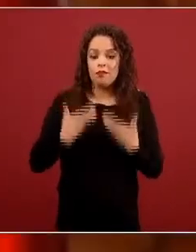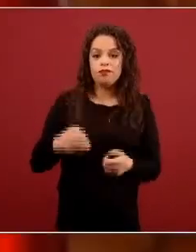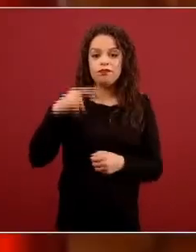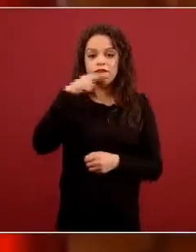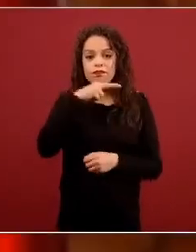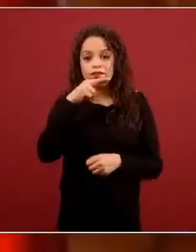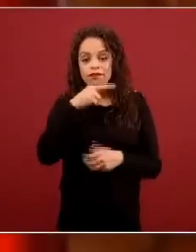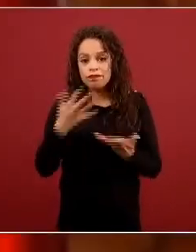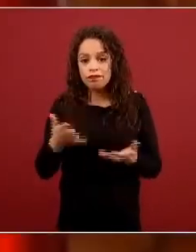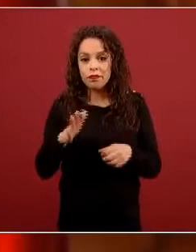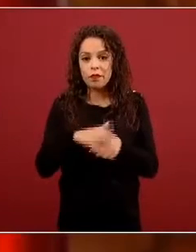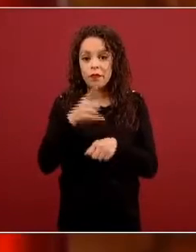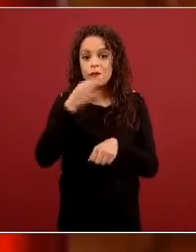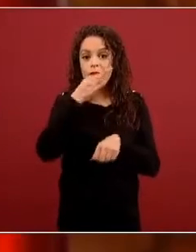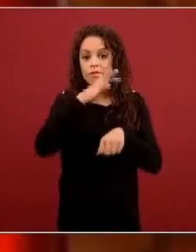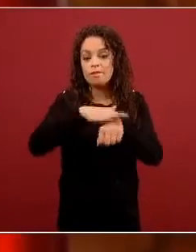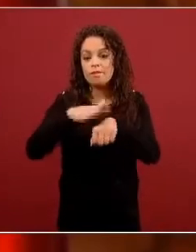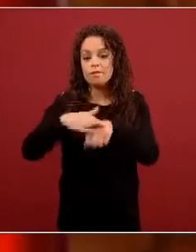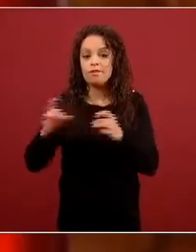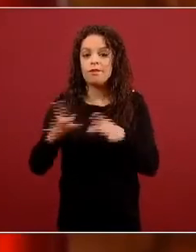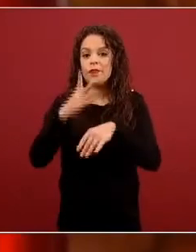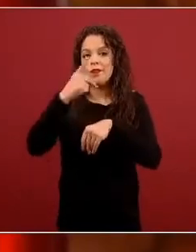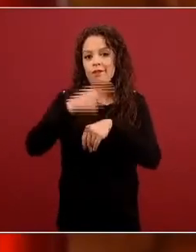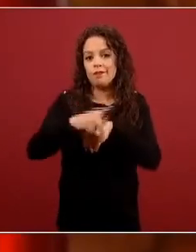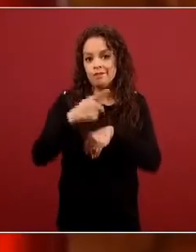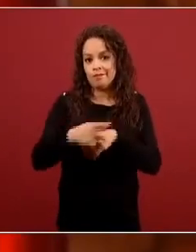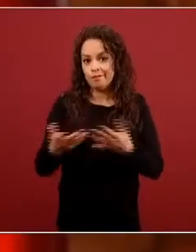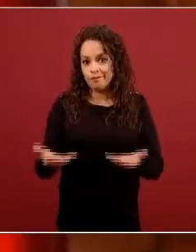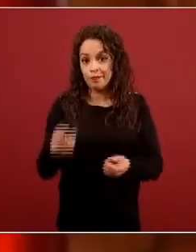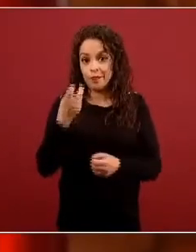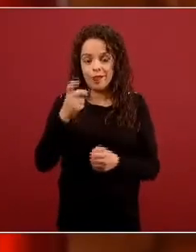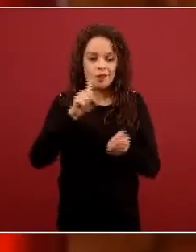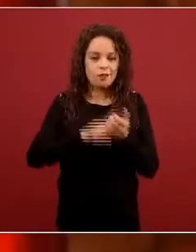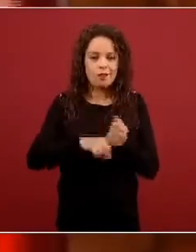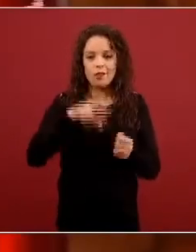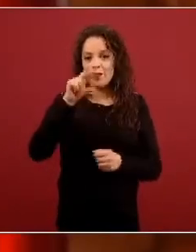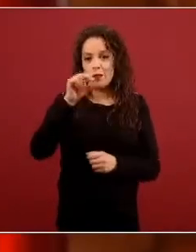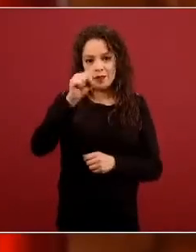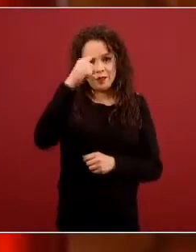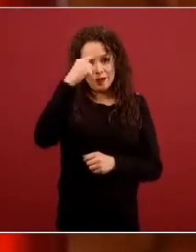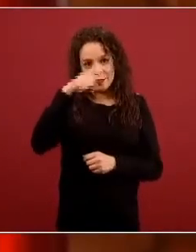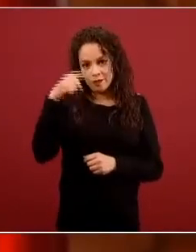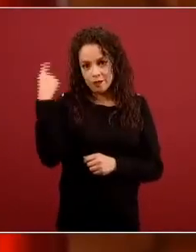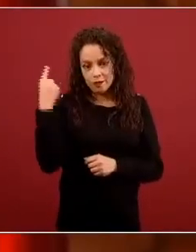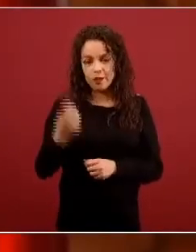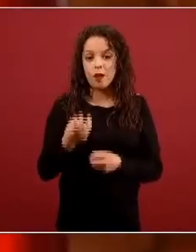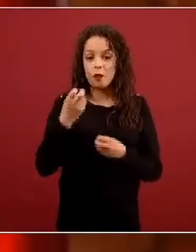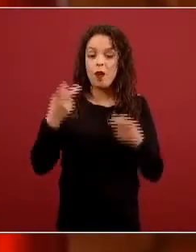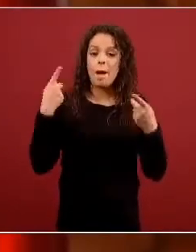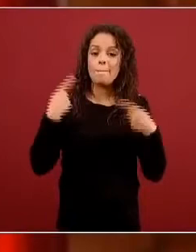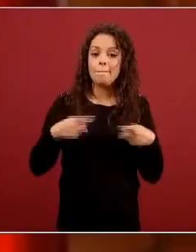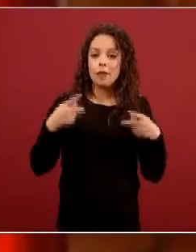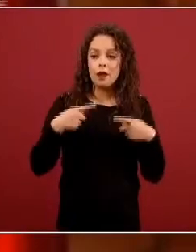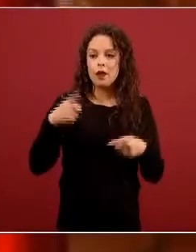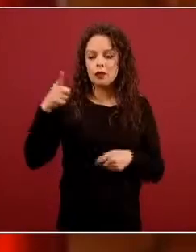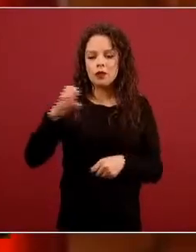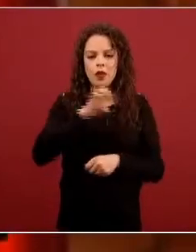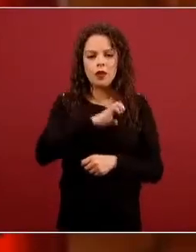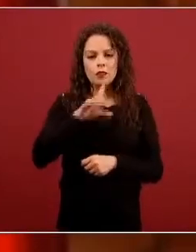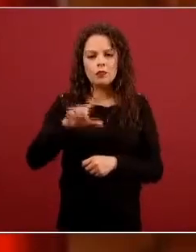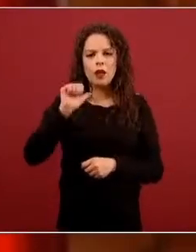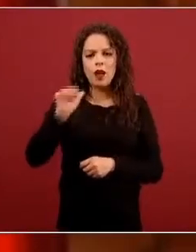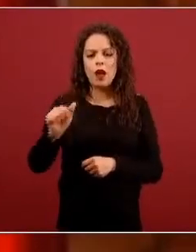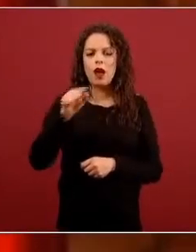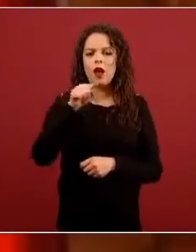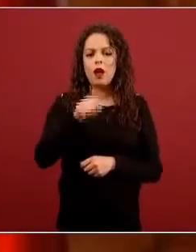es lo que nosotros quisiéramos transmitirle, tampoco es fácil, y por eso tenemos especialistas en mercadotecnia social en salud, en